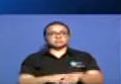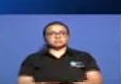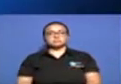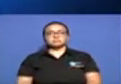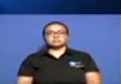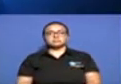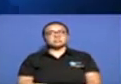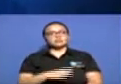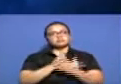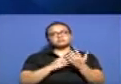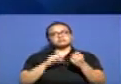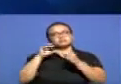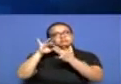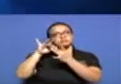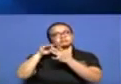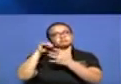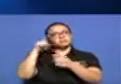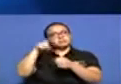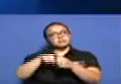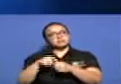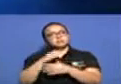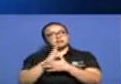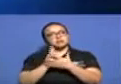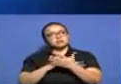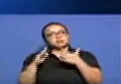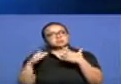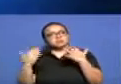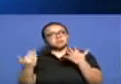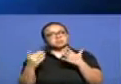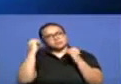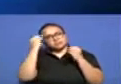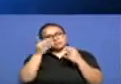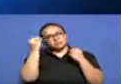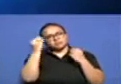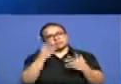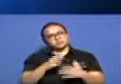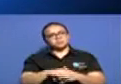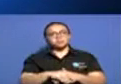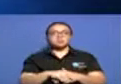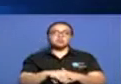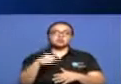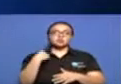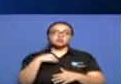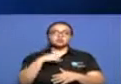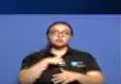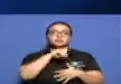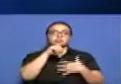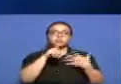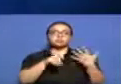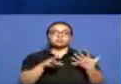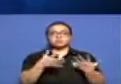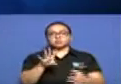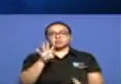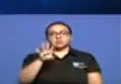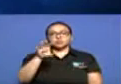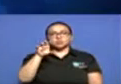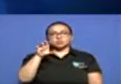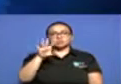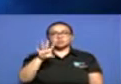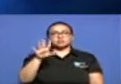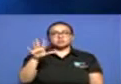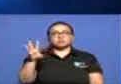o para participar o se han quedado por fuera, ¿cómo podrían? Bueno, nosotros tenemos que vamos a censar 496 cooperativas en todo el